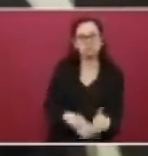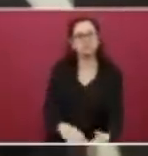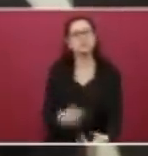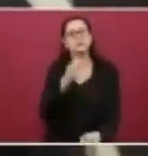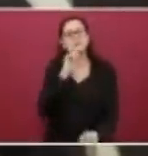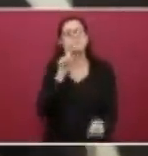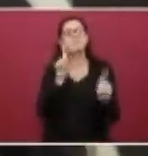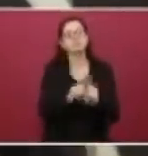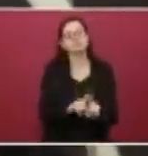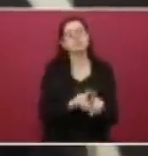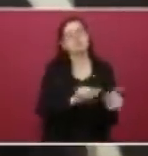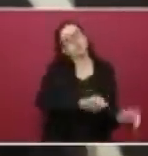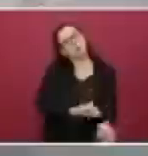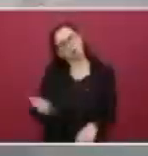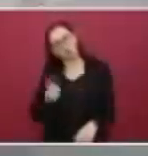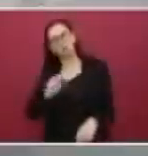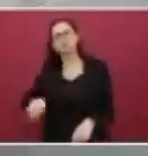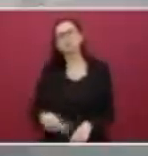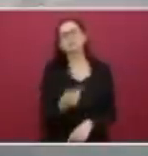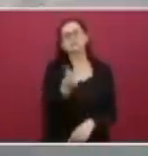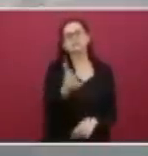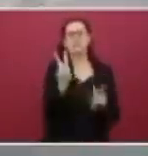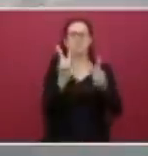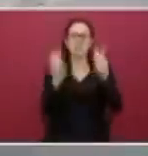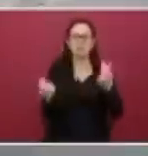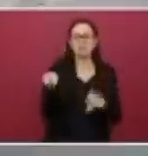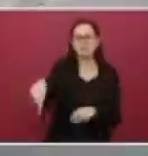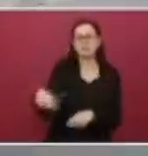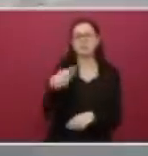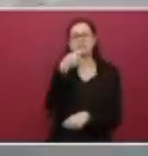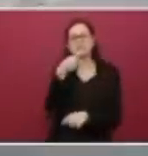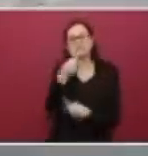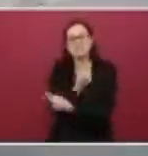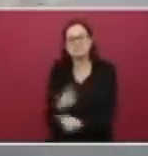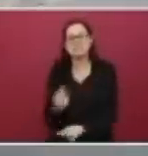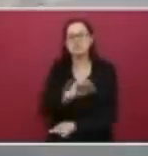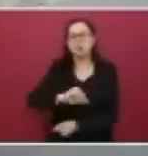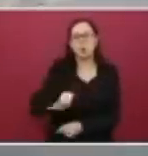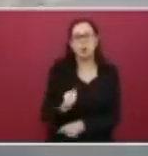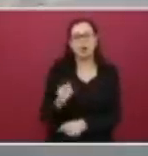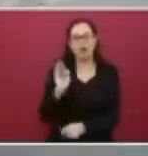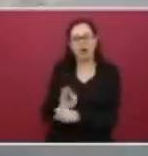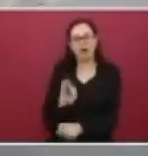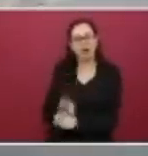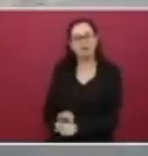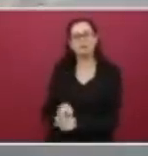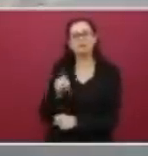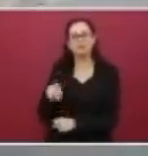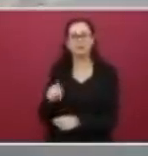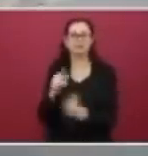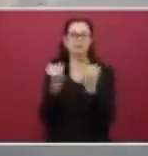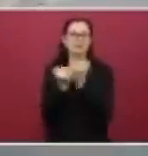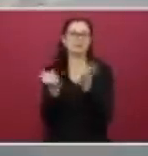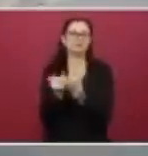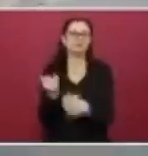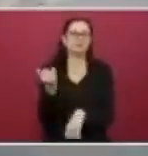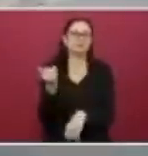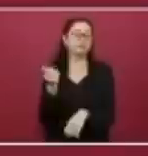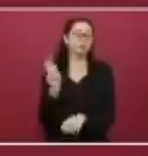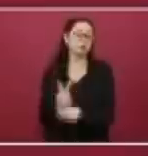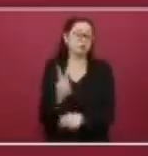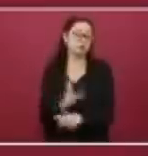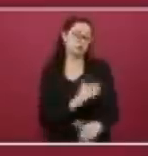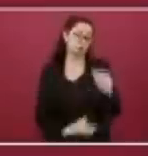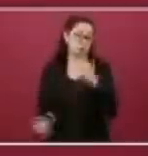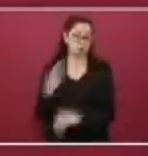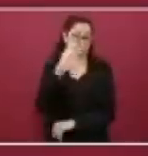tema de las estancias infantiles y decía que había irregularidades inclusive la auditoría superior de la federación había identificado algunas